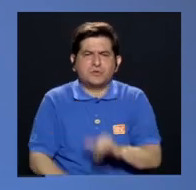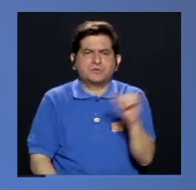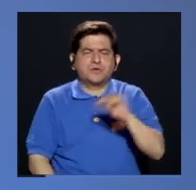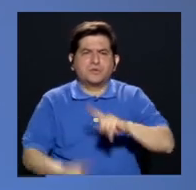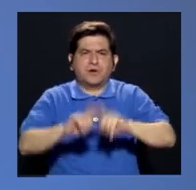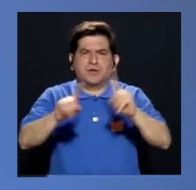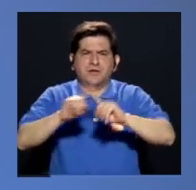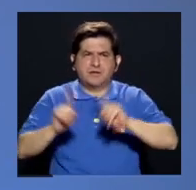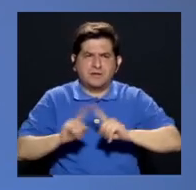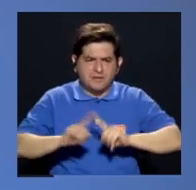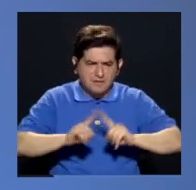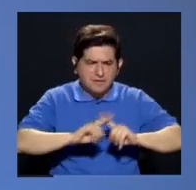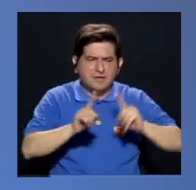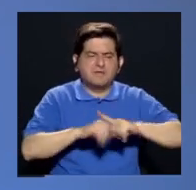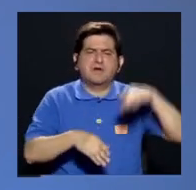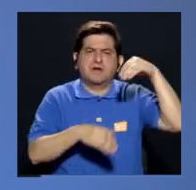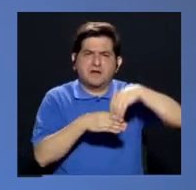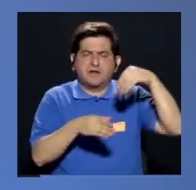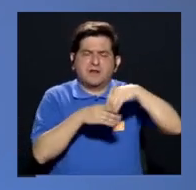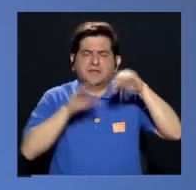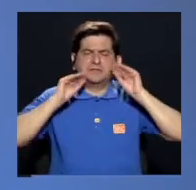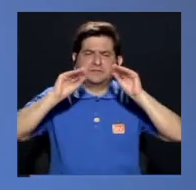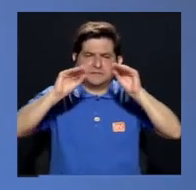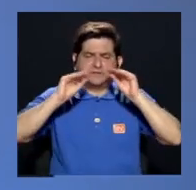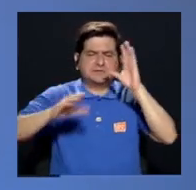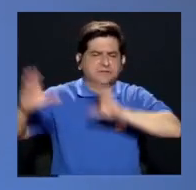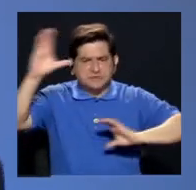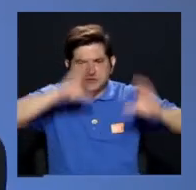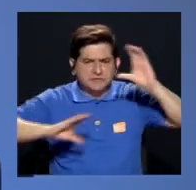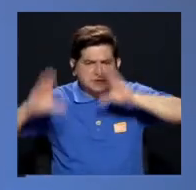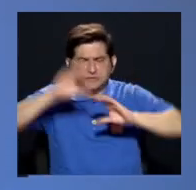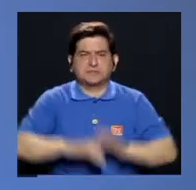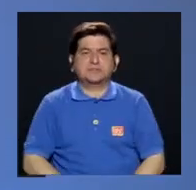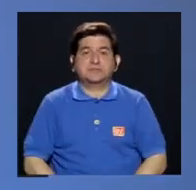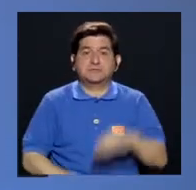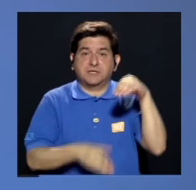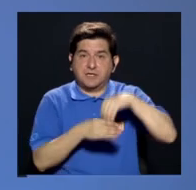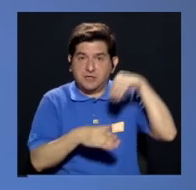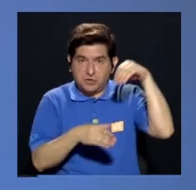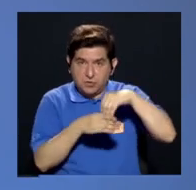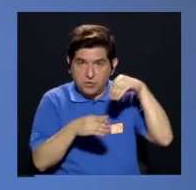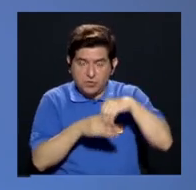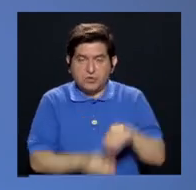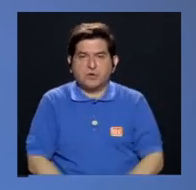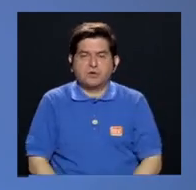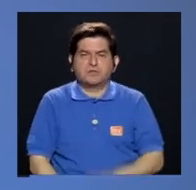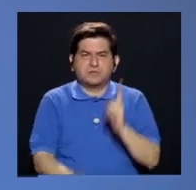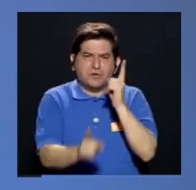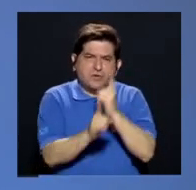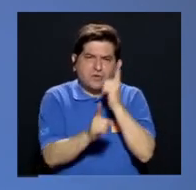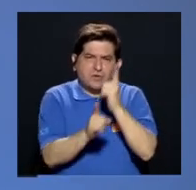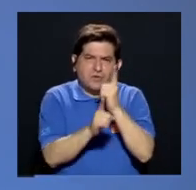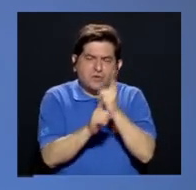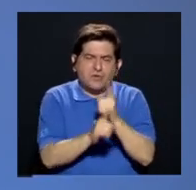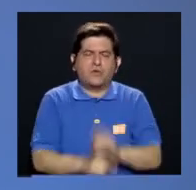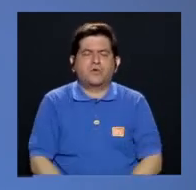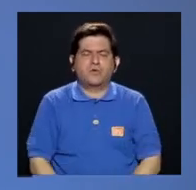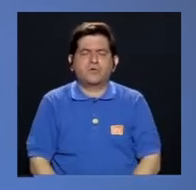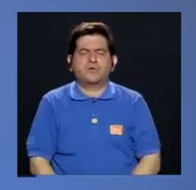muchos de nuestros aportes académicos y científicos, es un aporte de gran pertinencia